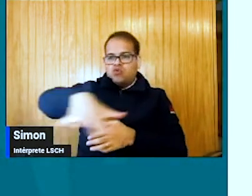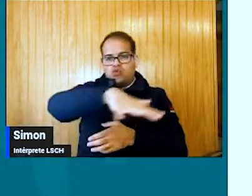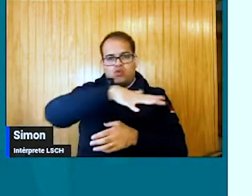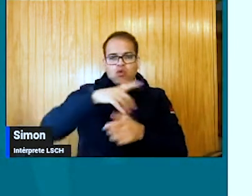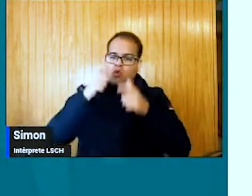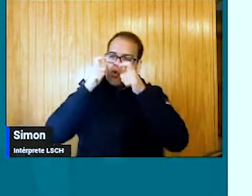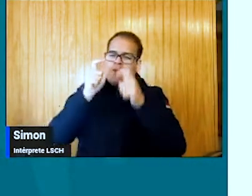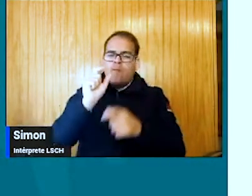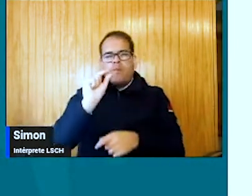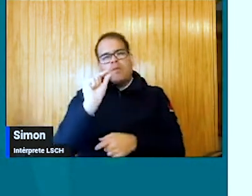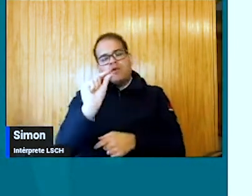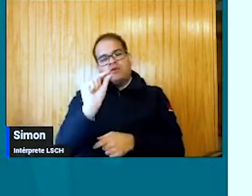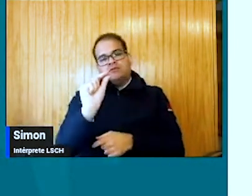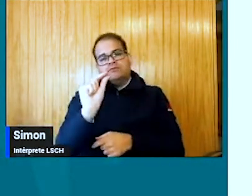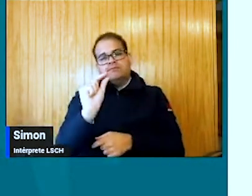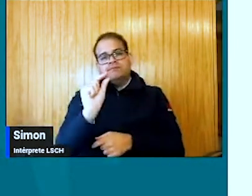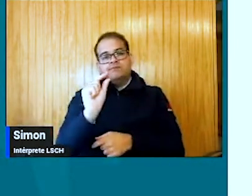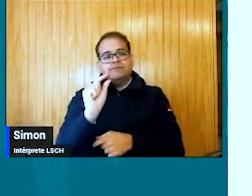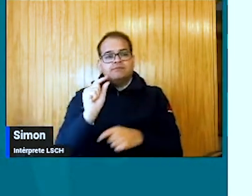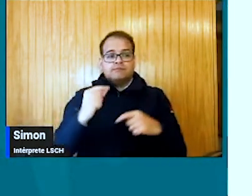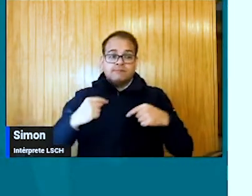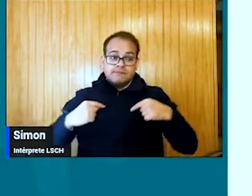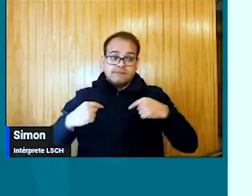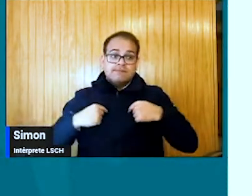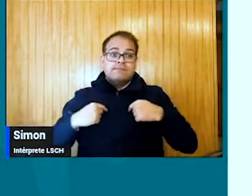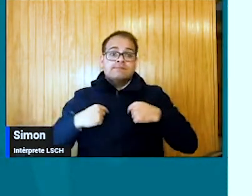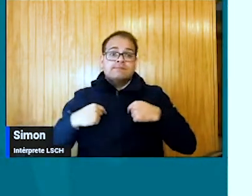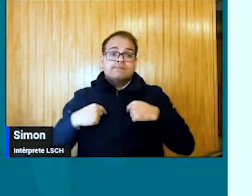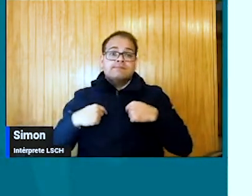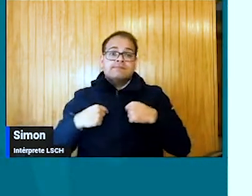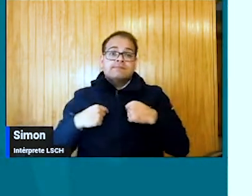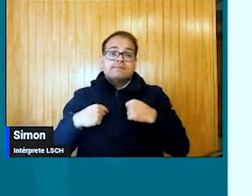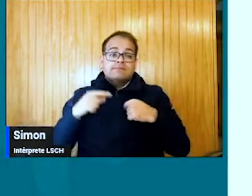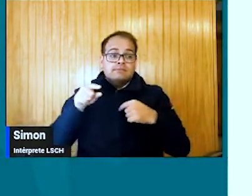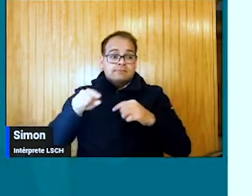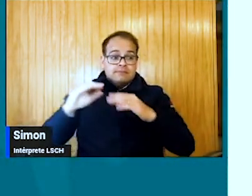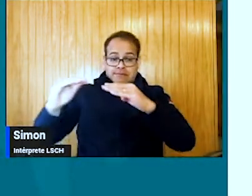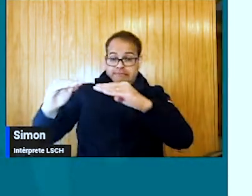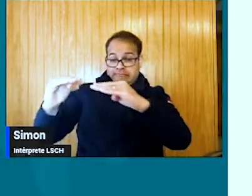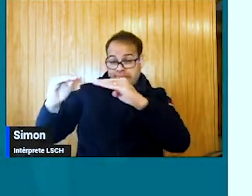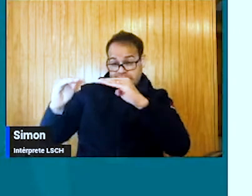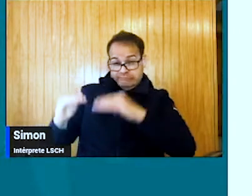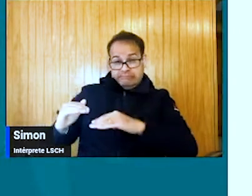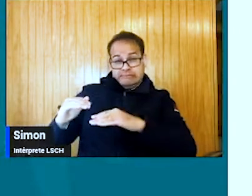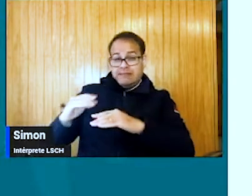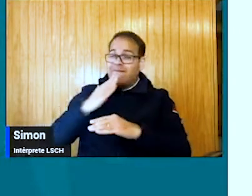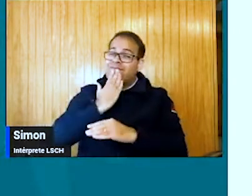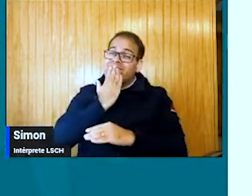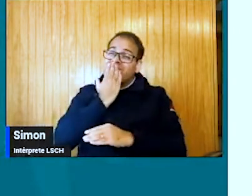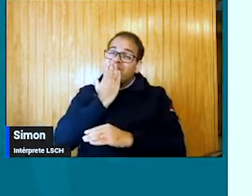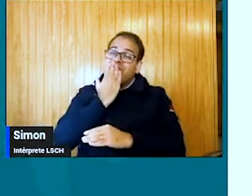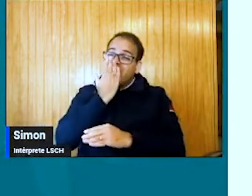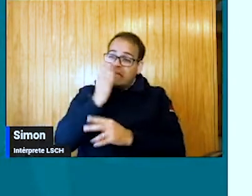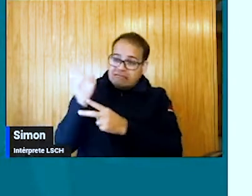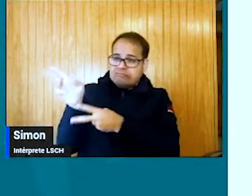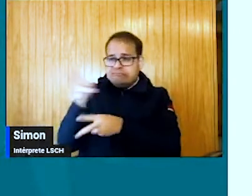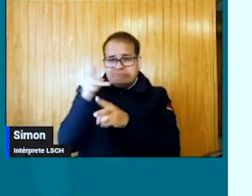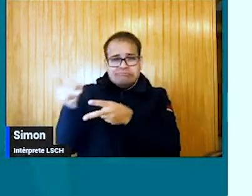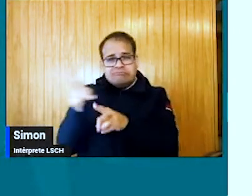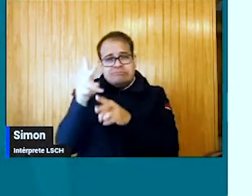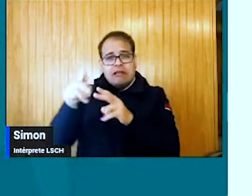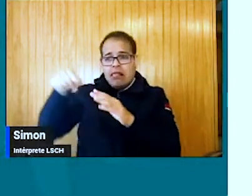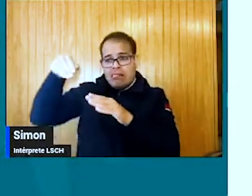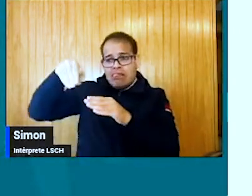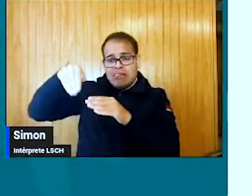nomás. Después, si yo tengo una temperatura más crítica y chuta, con la máquina de viento no me alcanza y voy a seguir